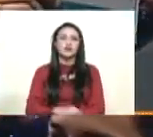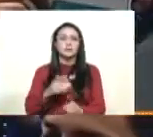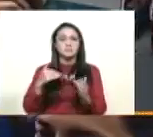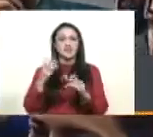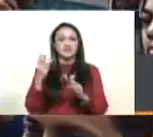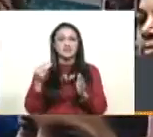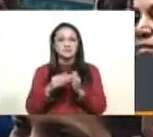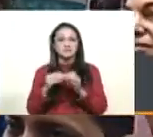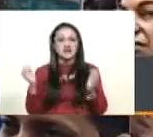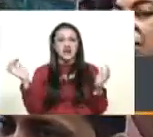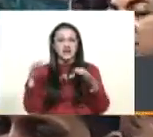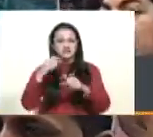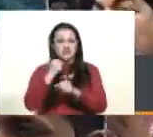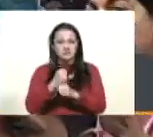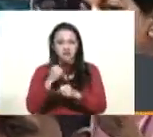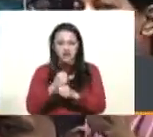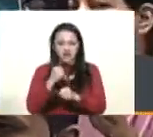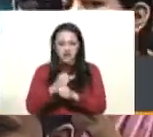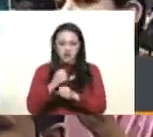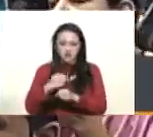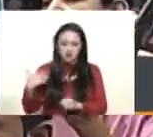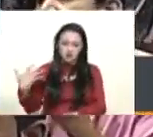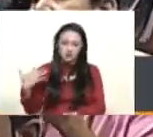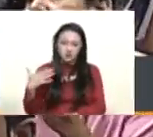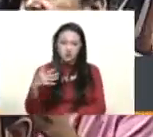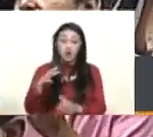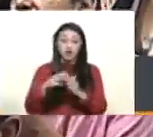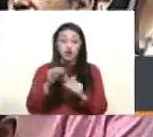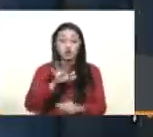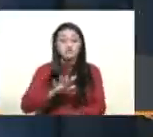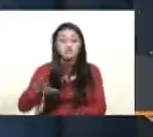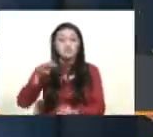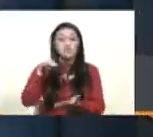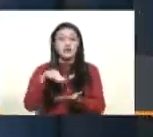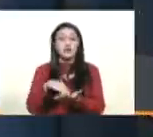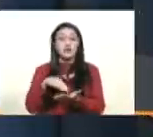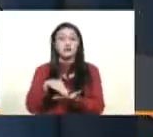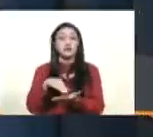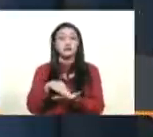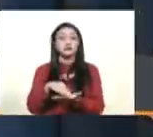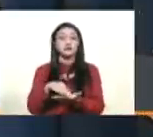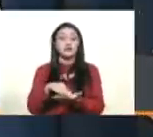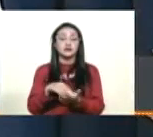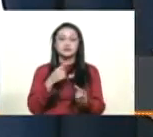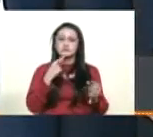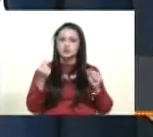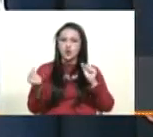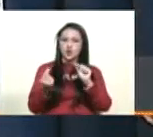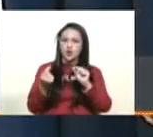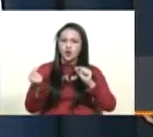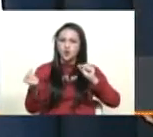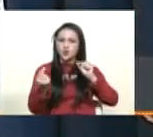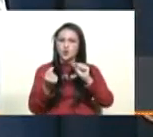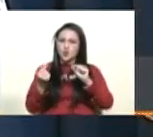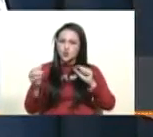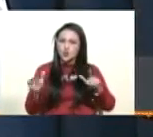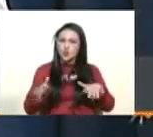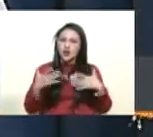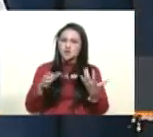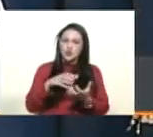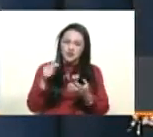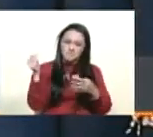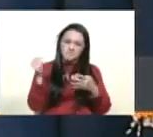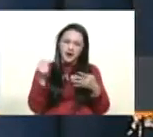3.000 asambleas en todo el territorio mirandino, donde los ciudadanos y las ciudadanas discutieron cuáles son sus